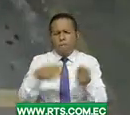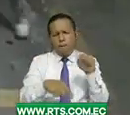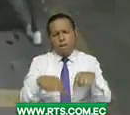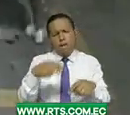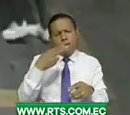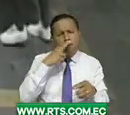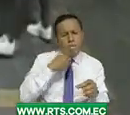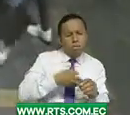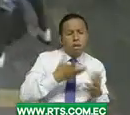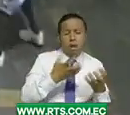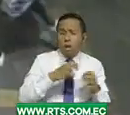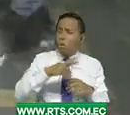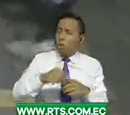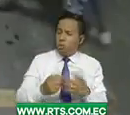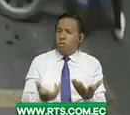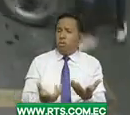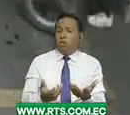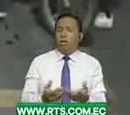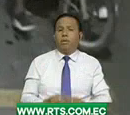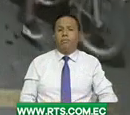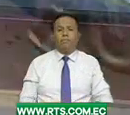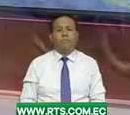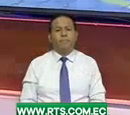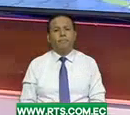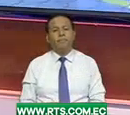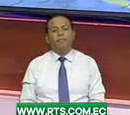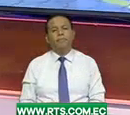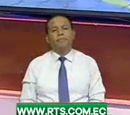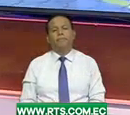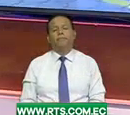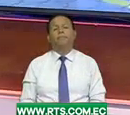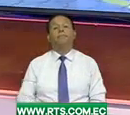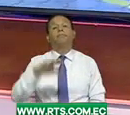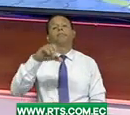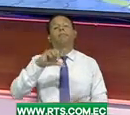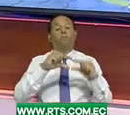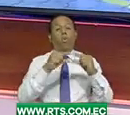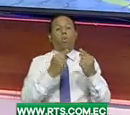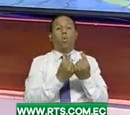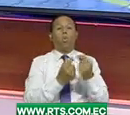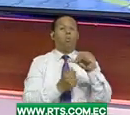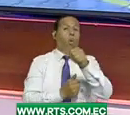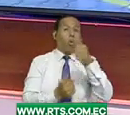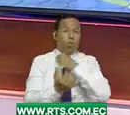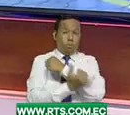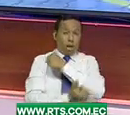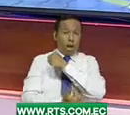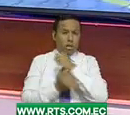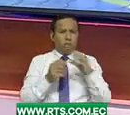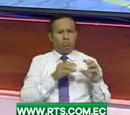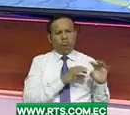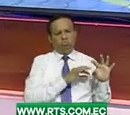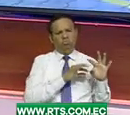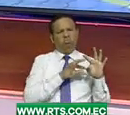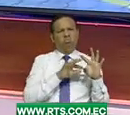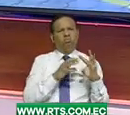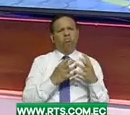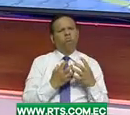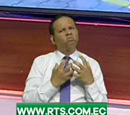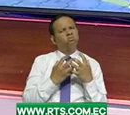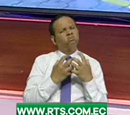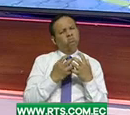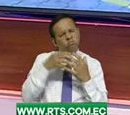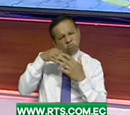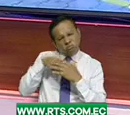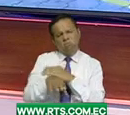informó Charlie Pisa. Un grupo de extranjeros con actitud agresiva irrumpieron violentamente